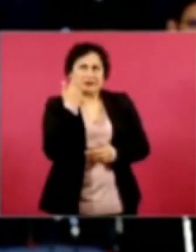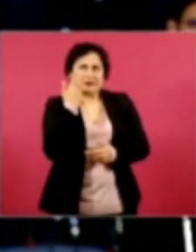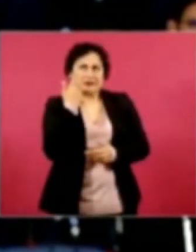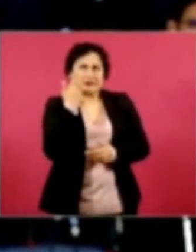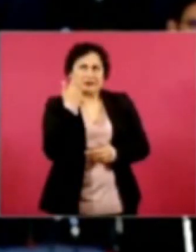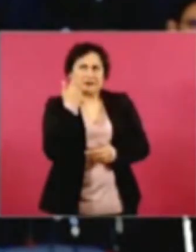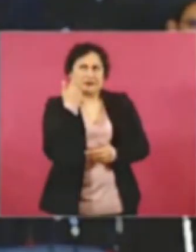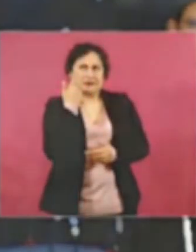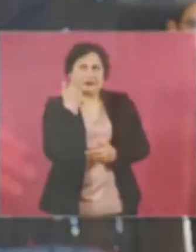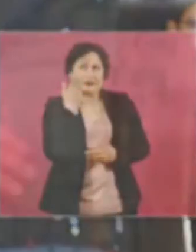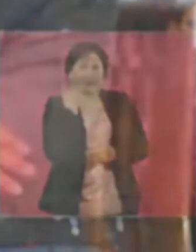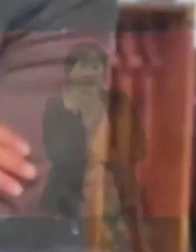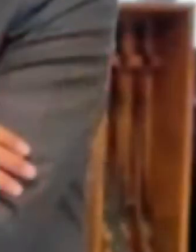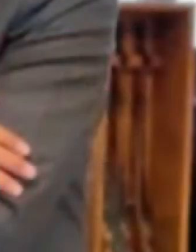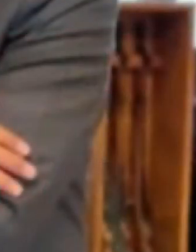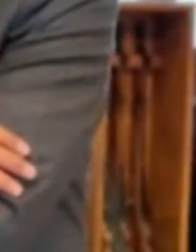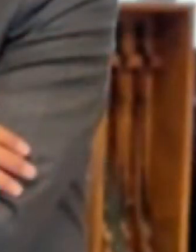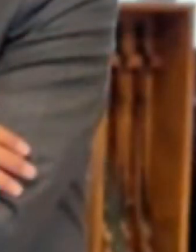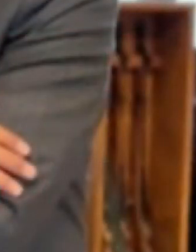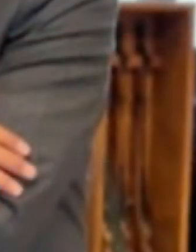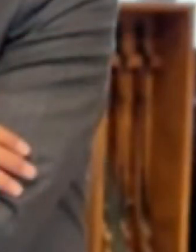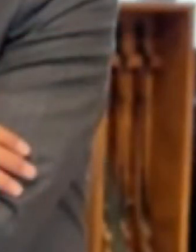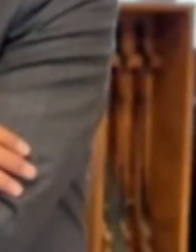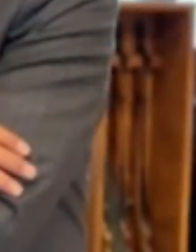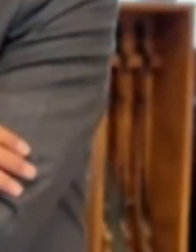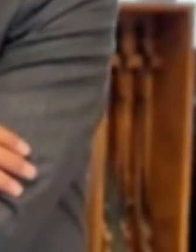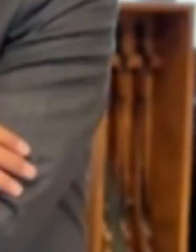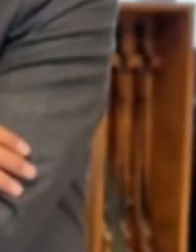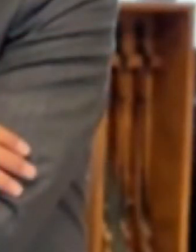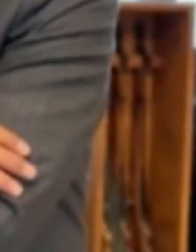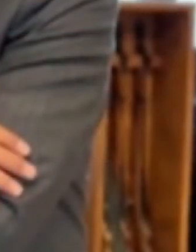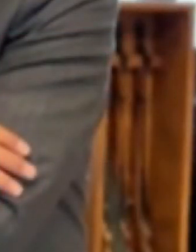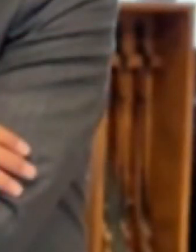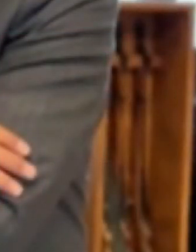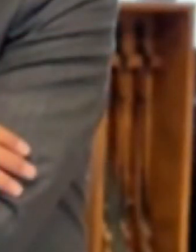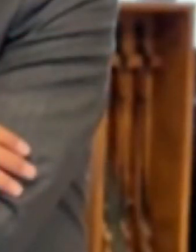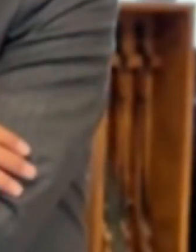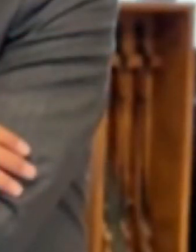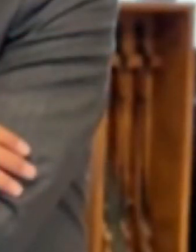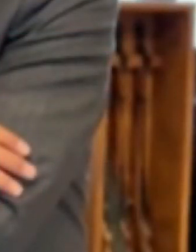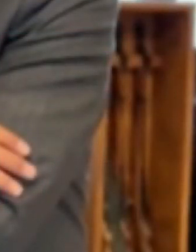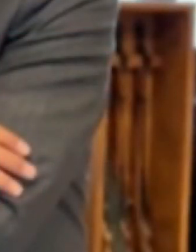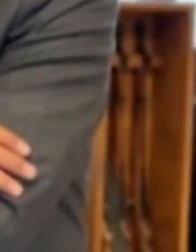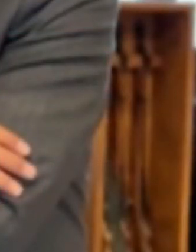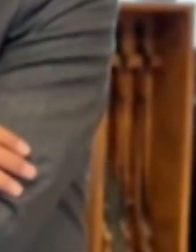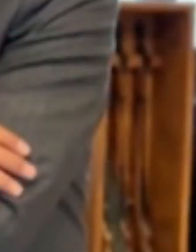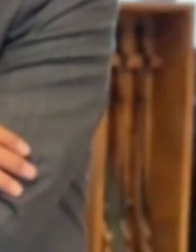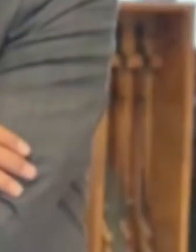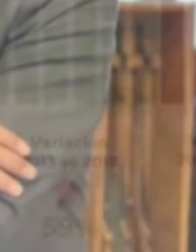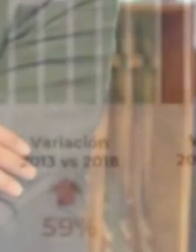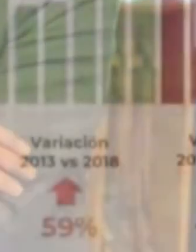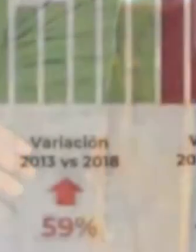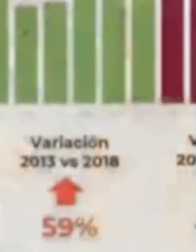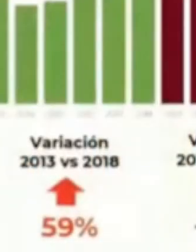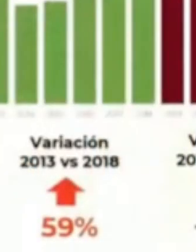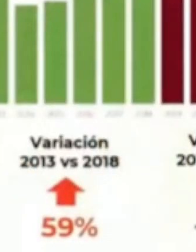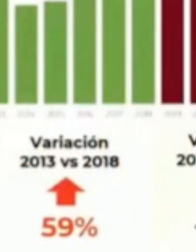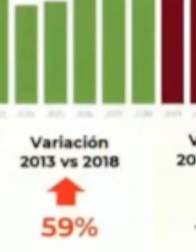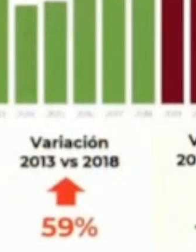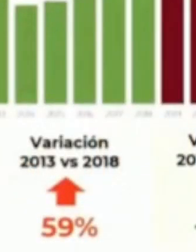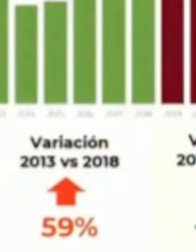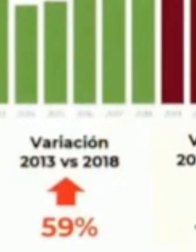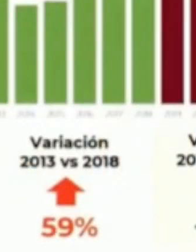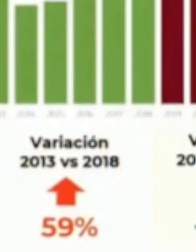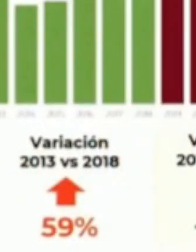datos. Pidió que le pusieran los datos de homicidios por gobierno. Ramos lo interrumpe varias veces, en una de las cuales